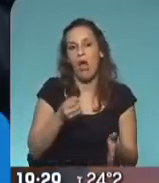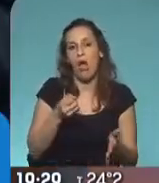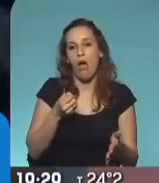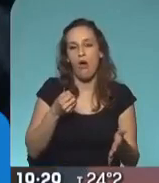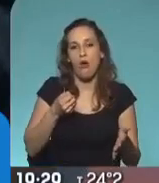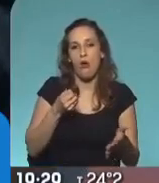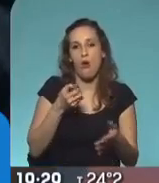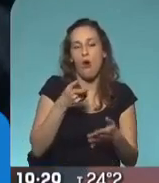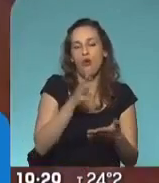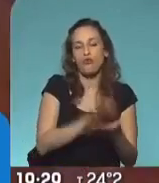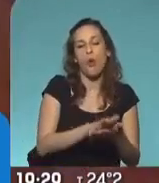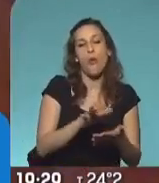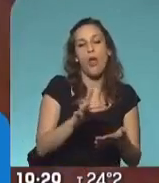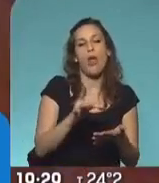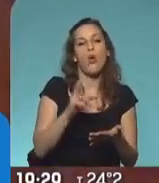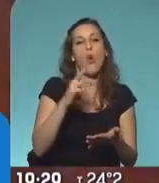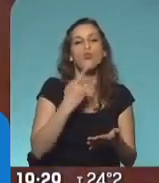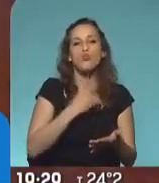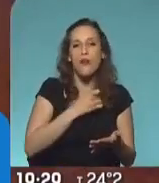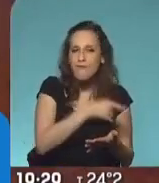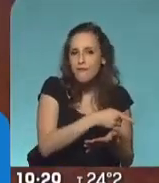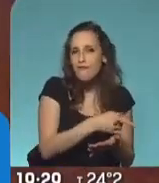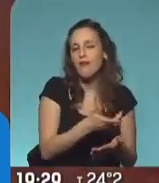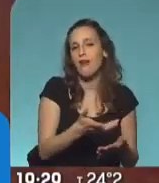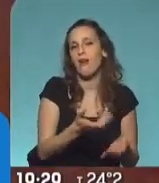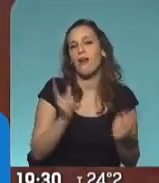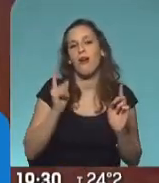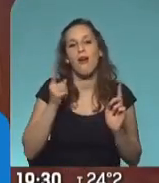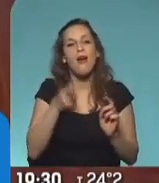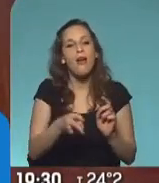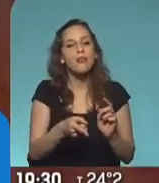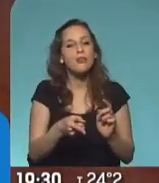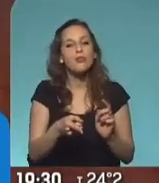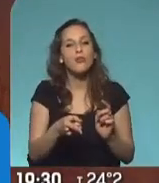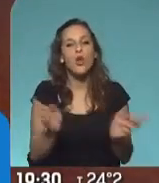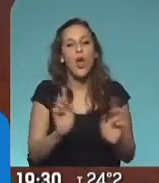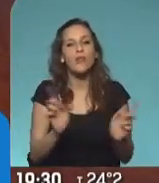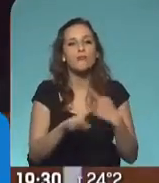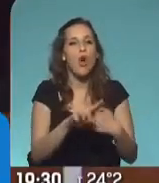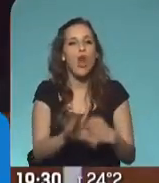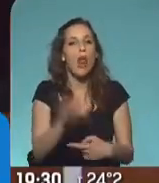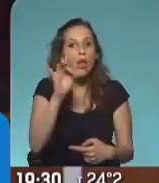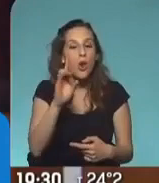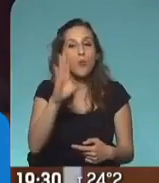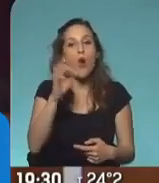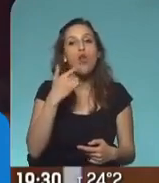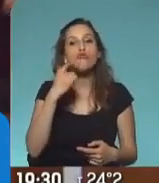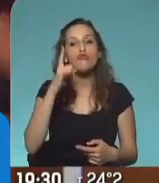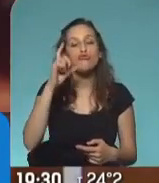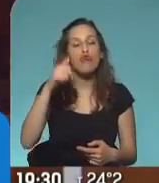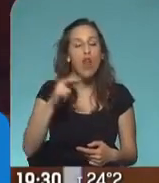Lula se presentara, y con una operación política que no era para elegir a Jair Bolsonaro, sino era para elegir